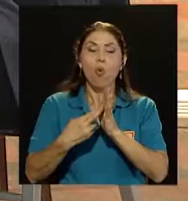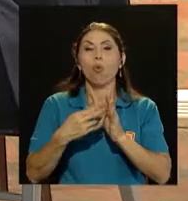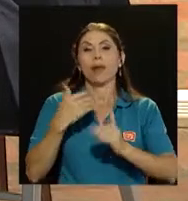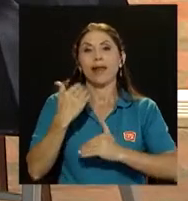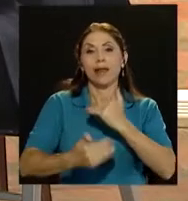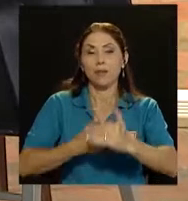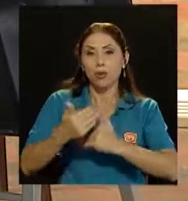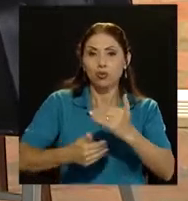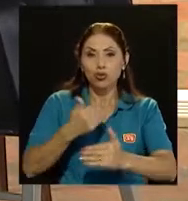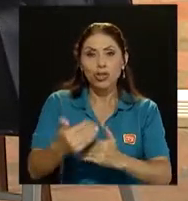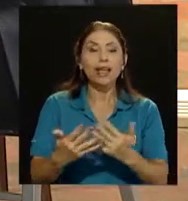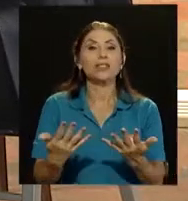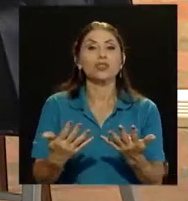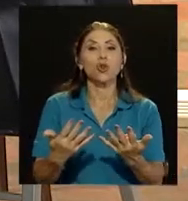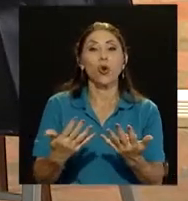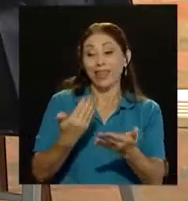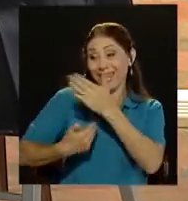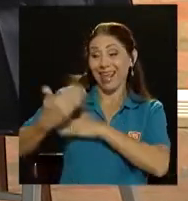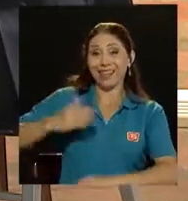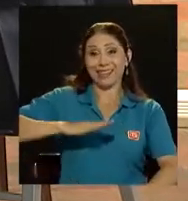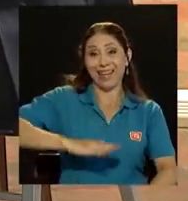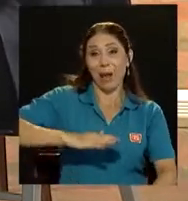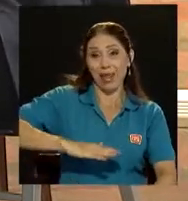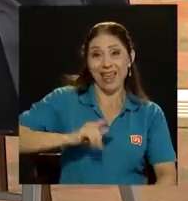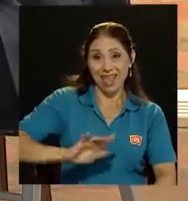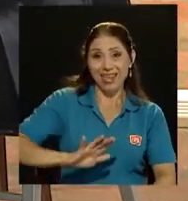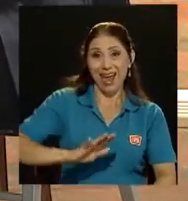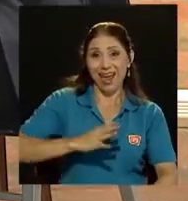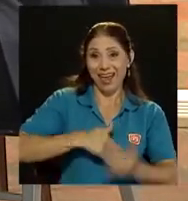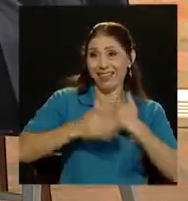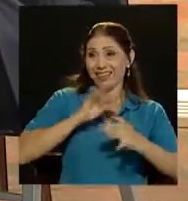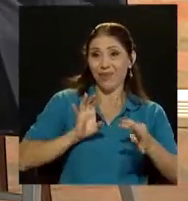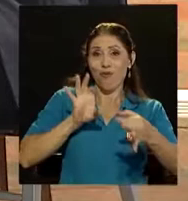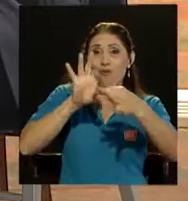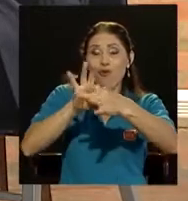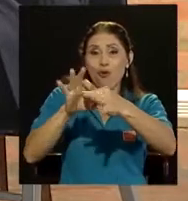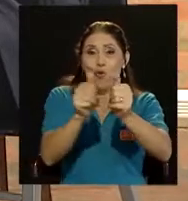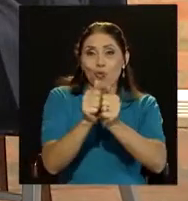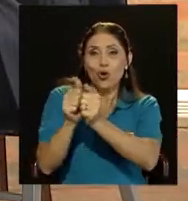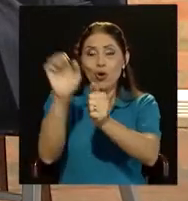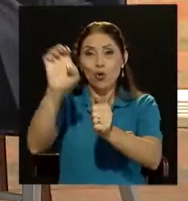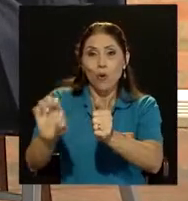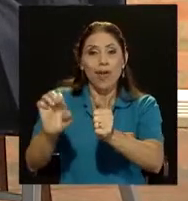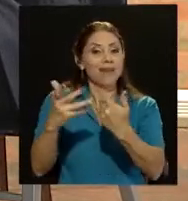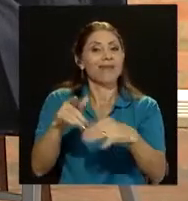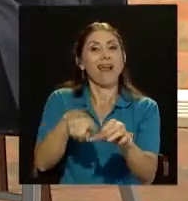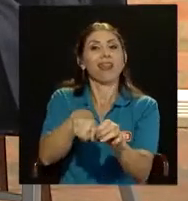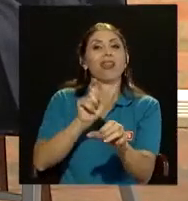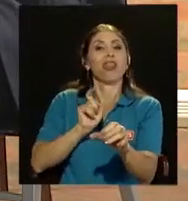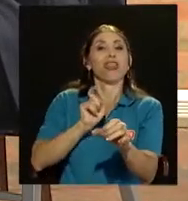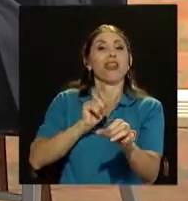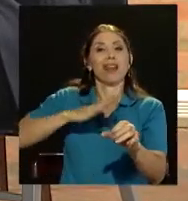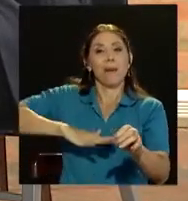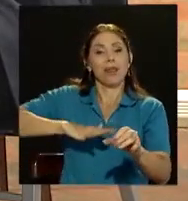desligamiento de Gran Bretaña de la Unión, porque se discute hasta qué grado partes de esas libertades